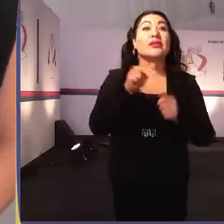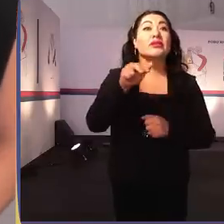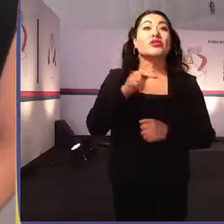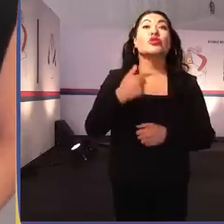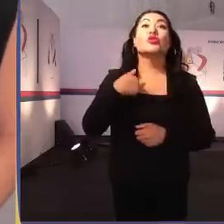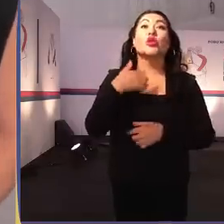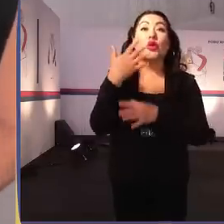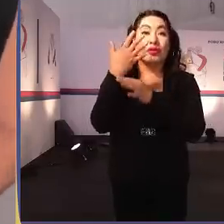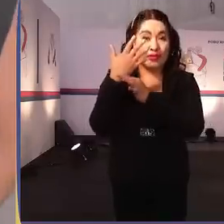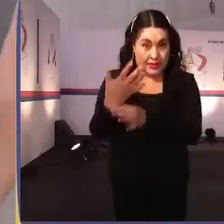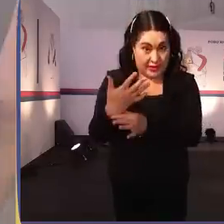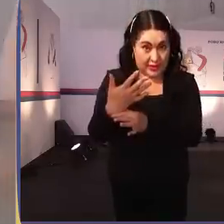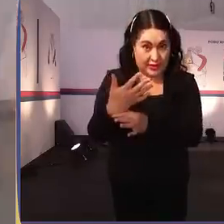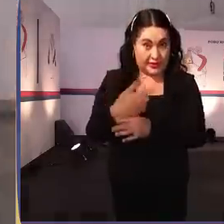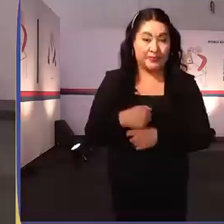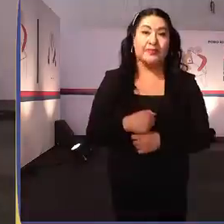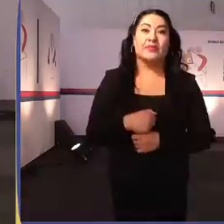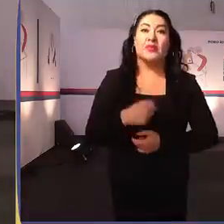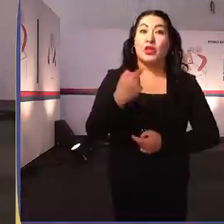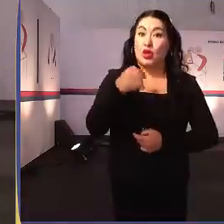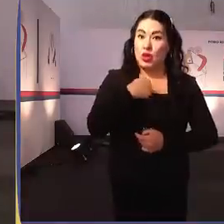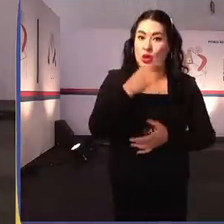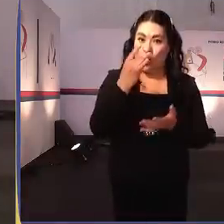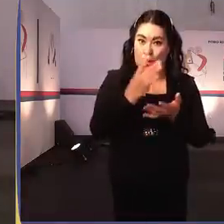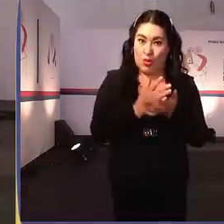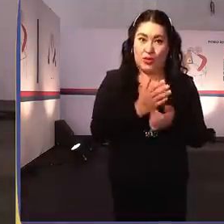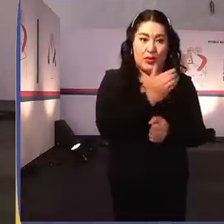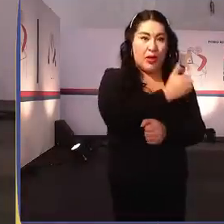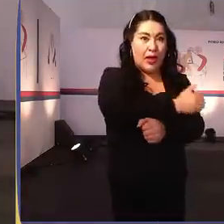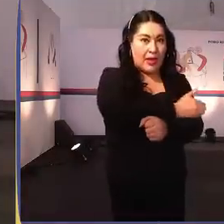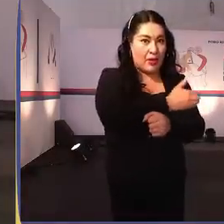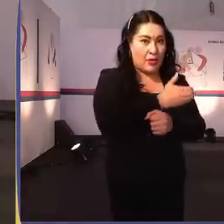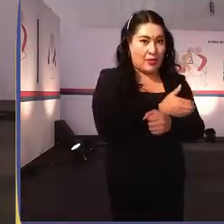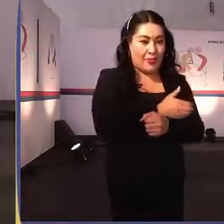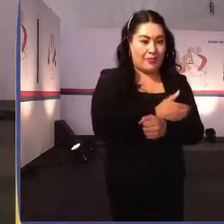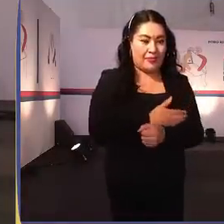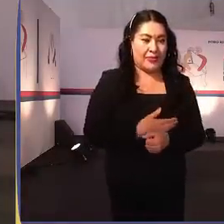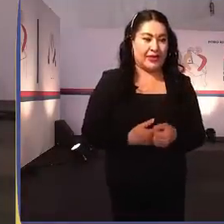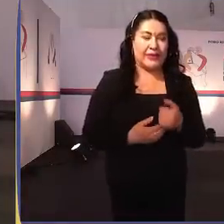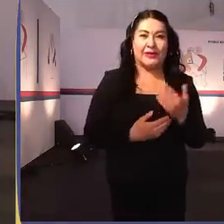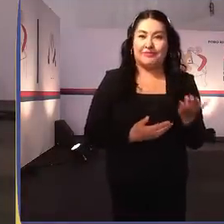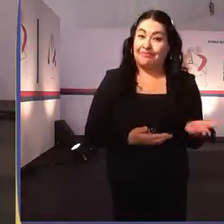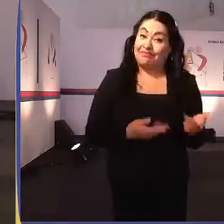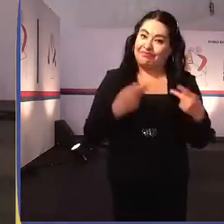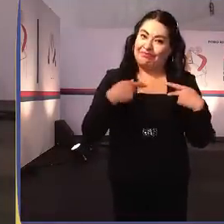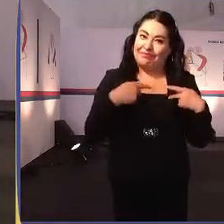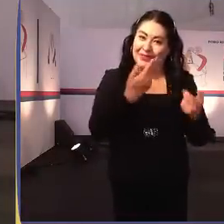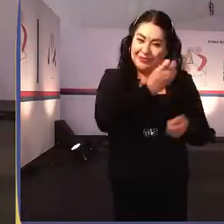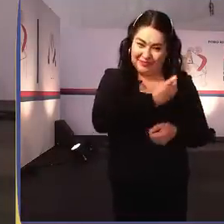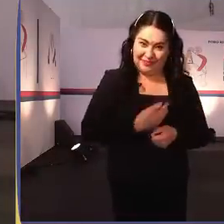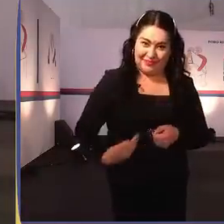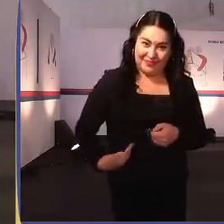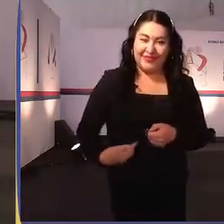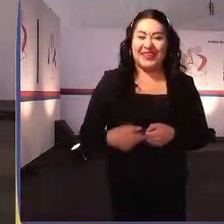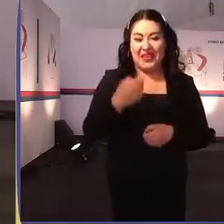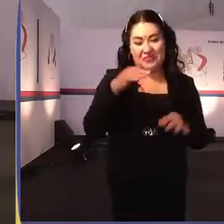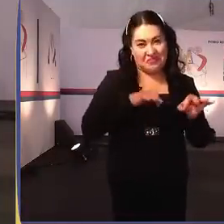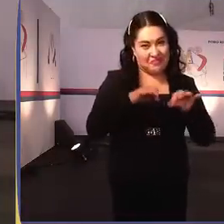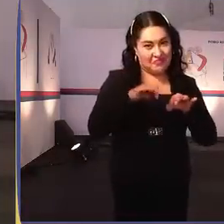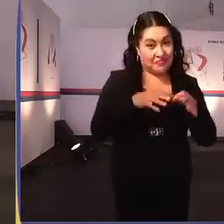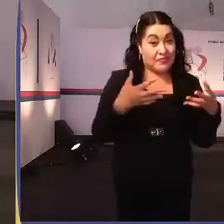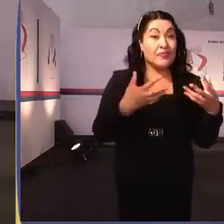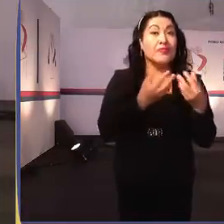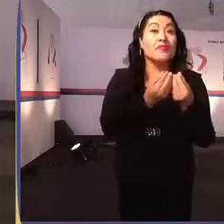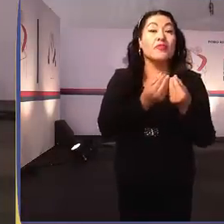dije, que les dije que iba a acompañar a una persona que anda por ahí, en su trabajo, y que